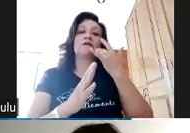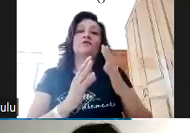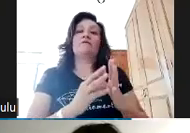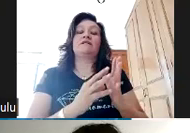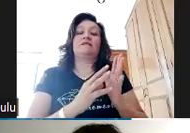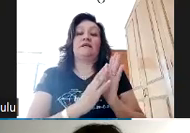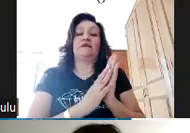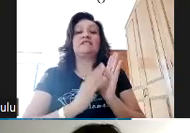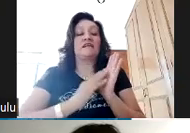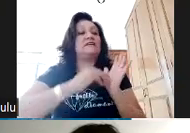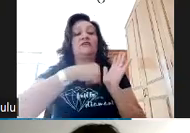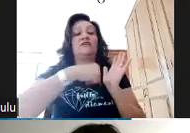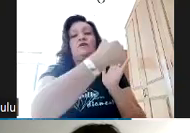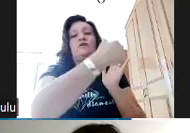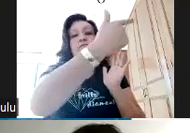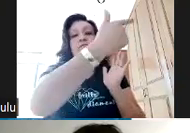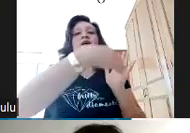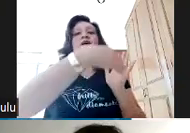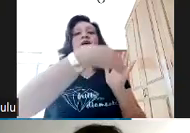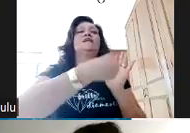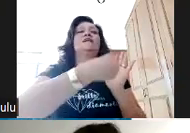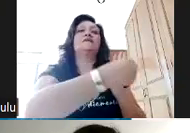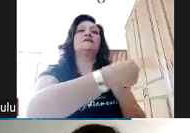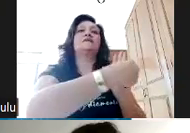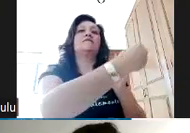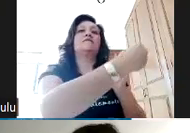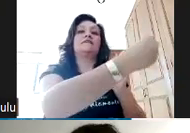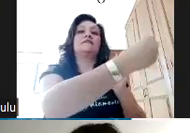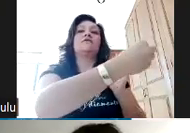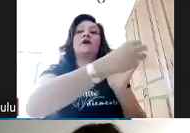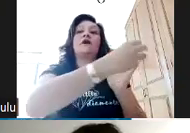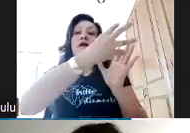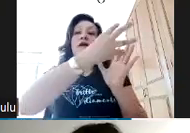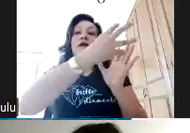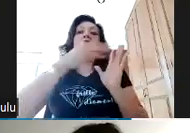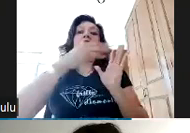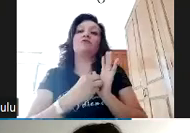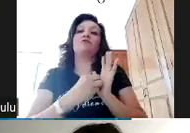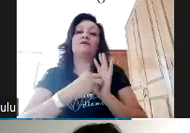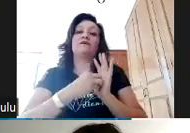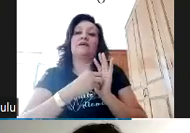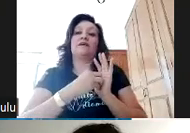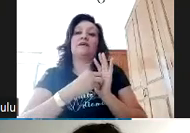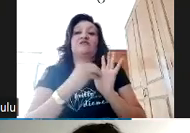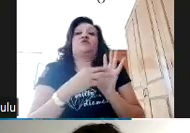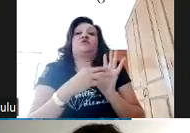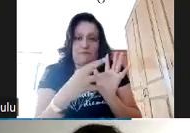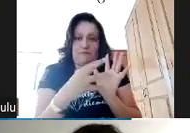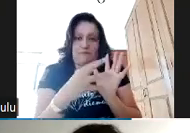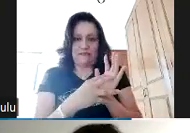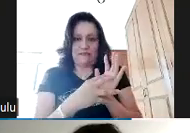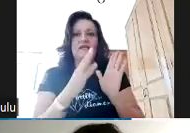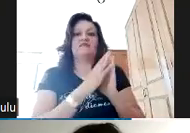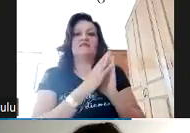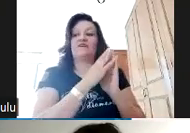tú debes de seguir con tu liderazgo avanzando avanzando avanzando pero cuando tú ves que y tú